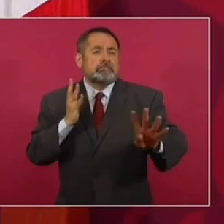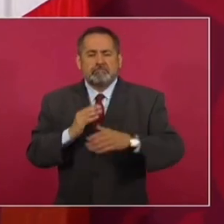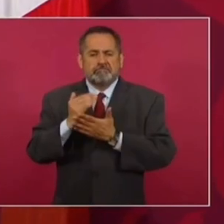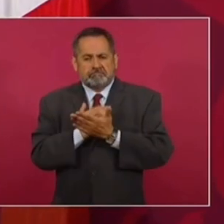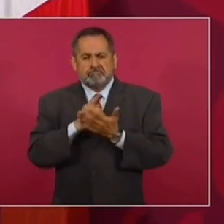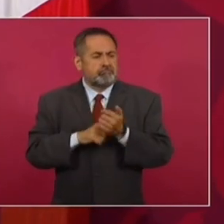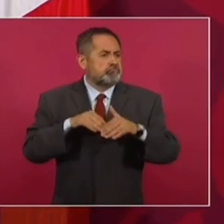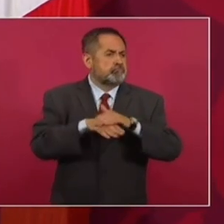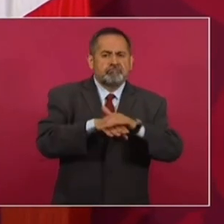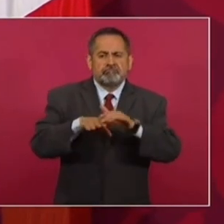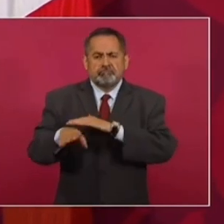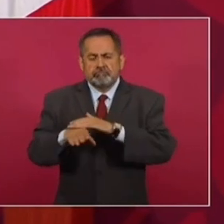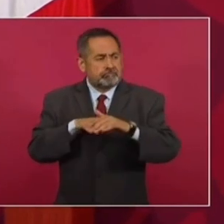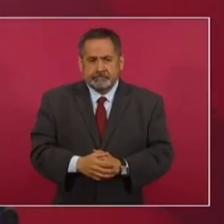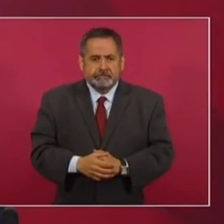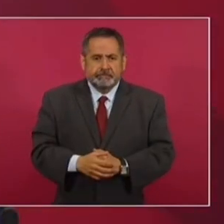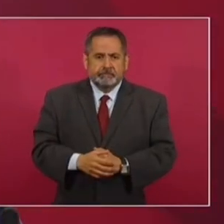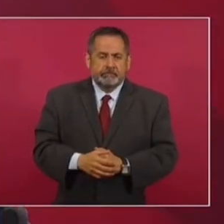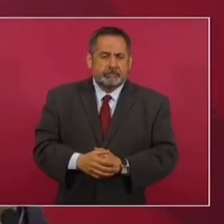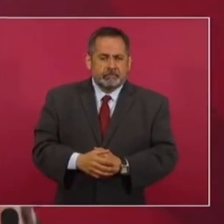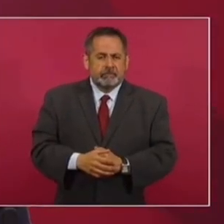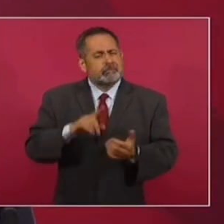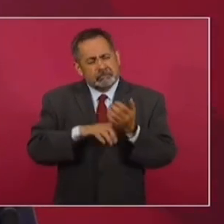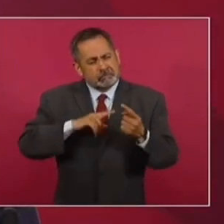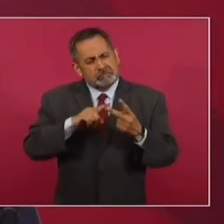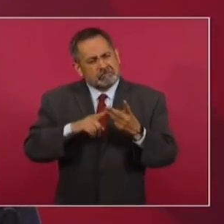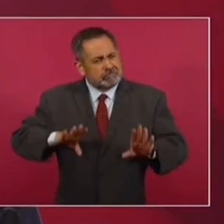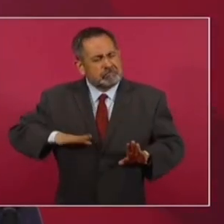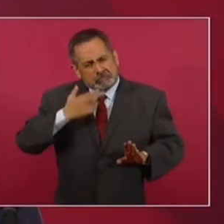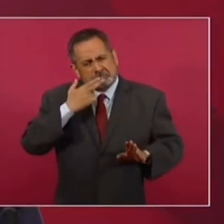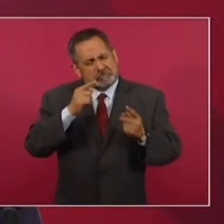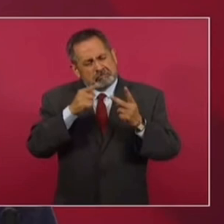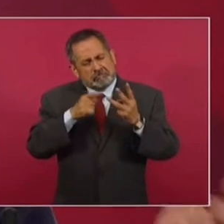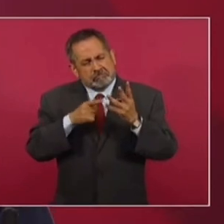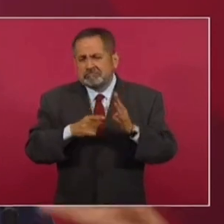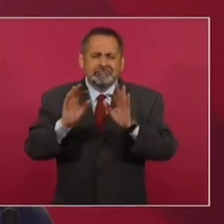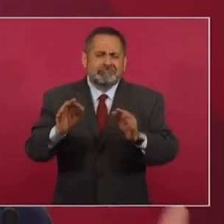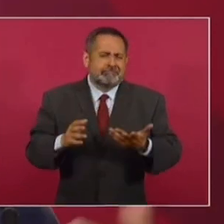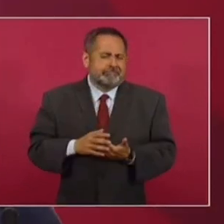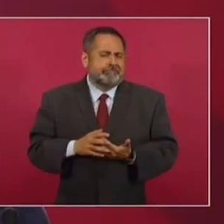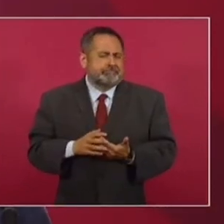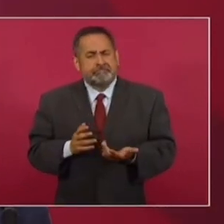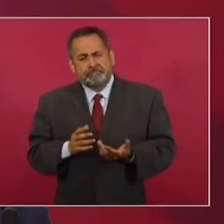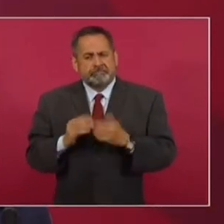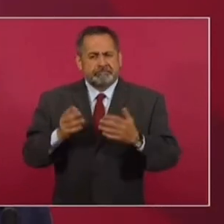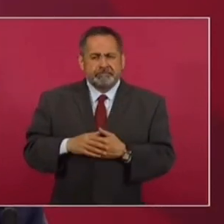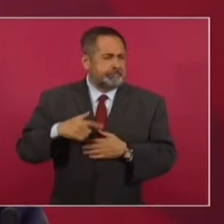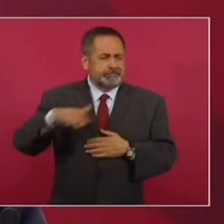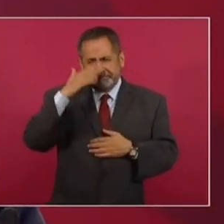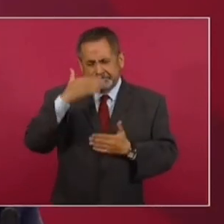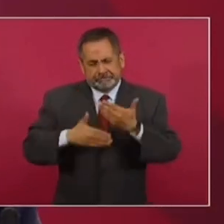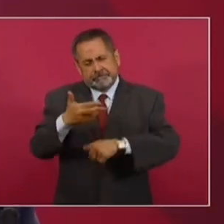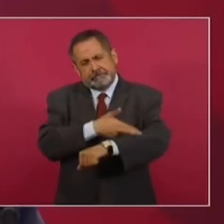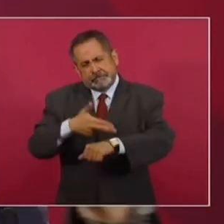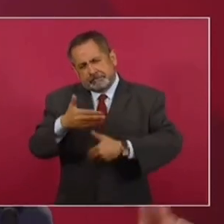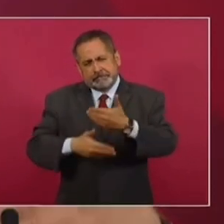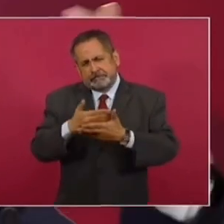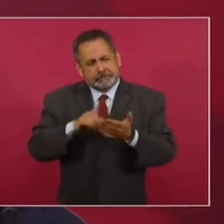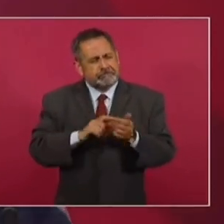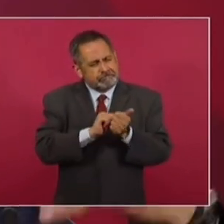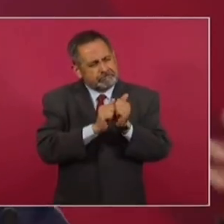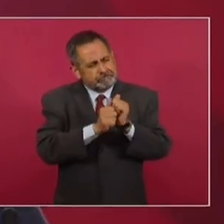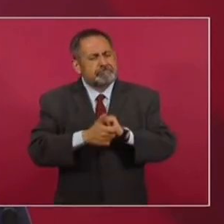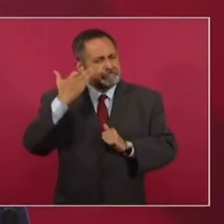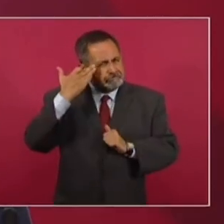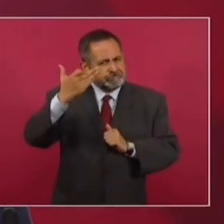de anticipación antes de abordar, y tiene otras ventajas. Y desde luego, como todos los procesos iniciales llevan tiempo,